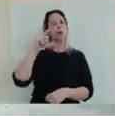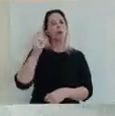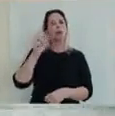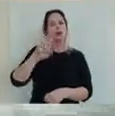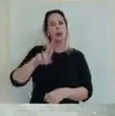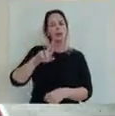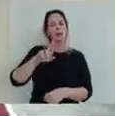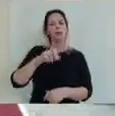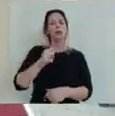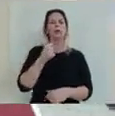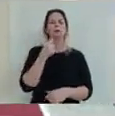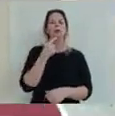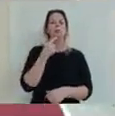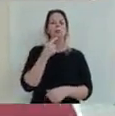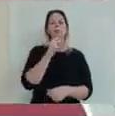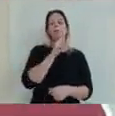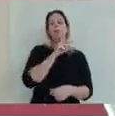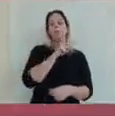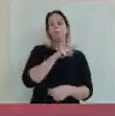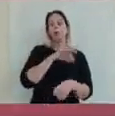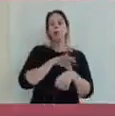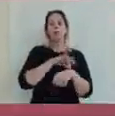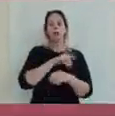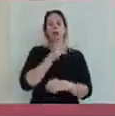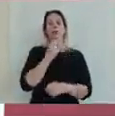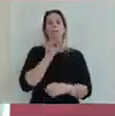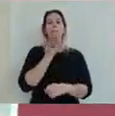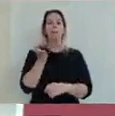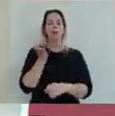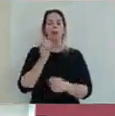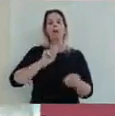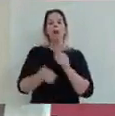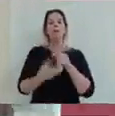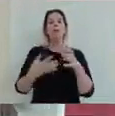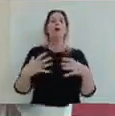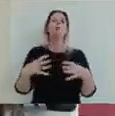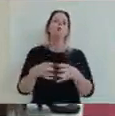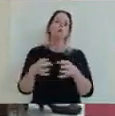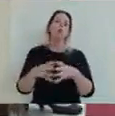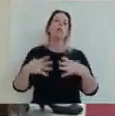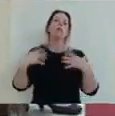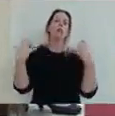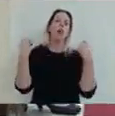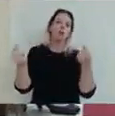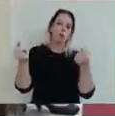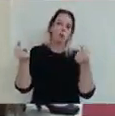Que pase sí a la Comisión de Salud para que lo revise la Comisión de Salud del Consejo y ya.